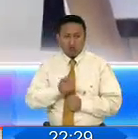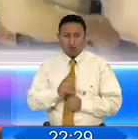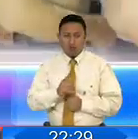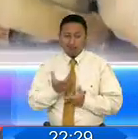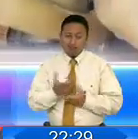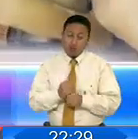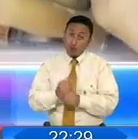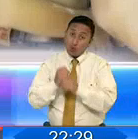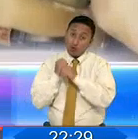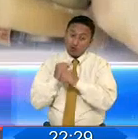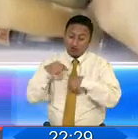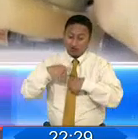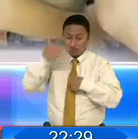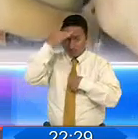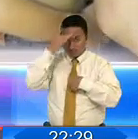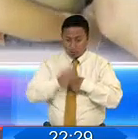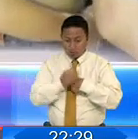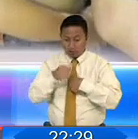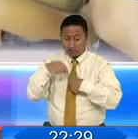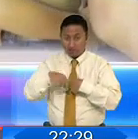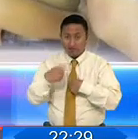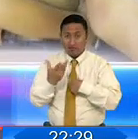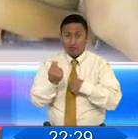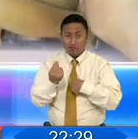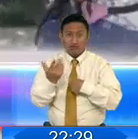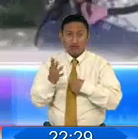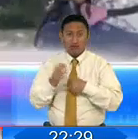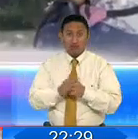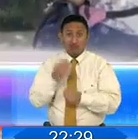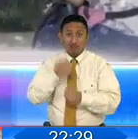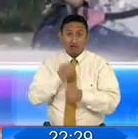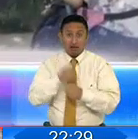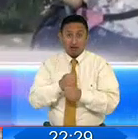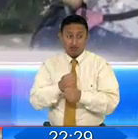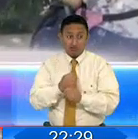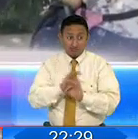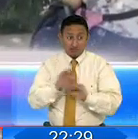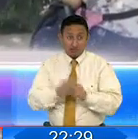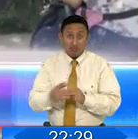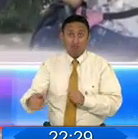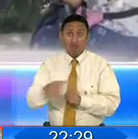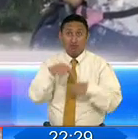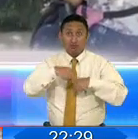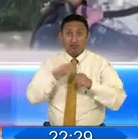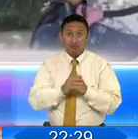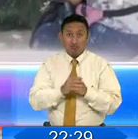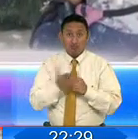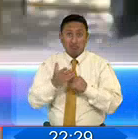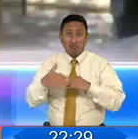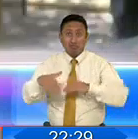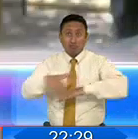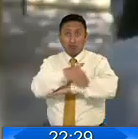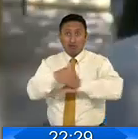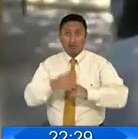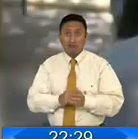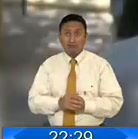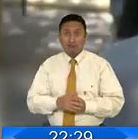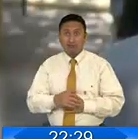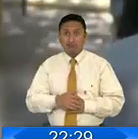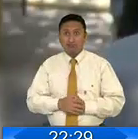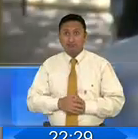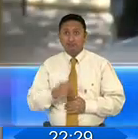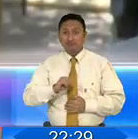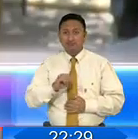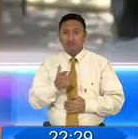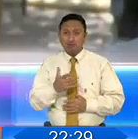tocaba, porque el COVID-19 les dejó en la pobreza, perdieron sus empleos y algunos incluso vivían en la calle. Sí, siempre el miedo está latente,